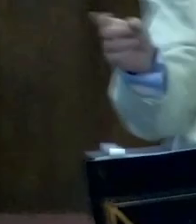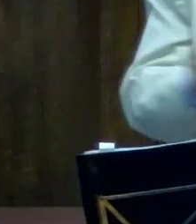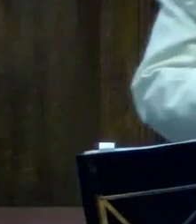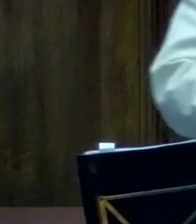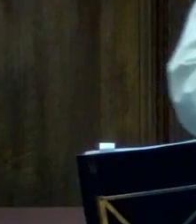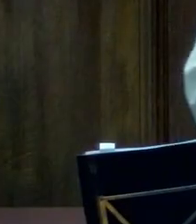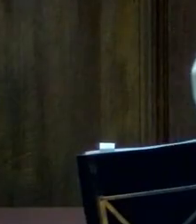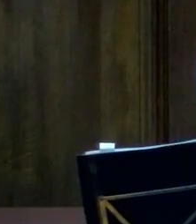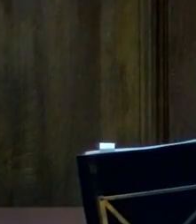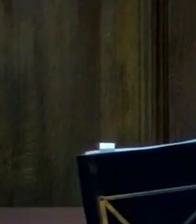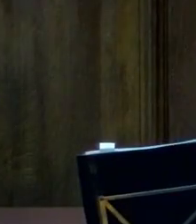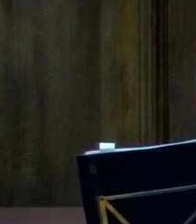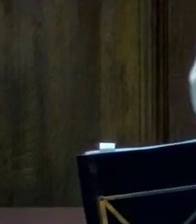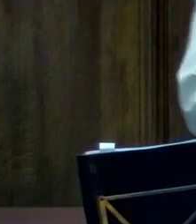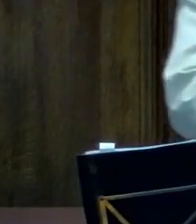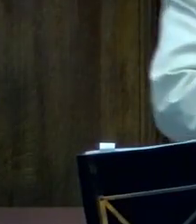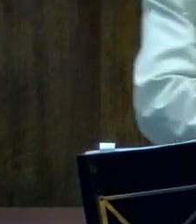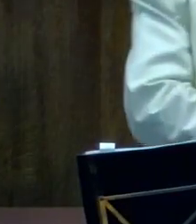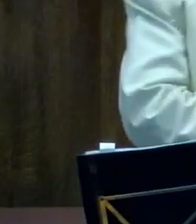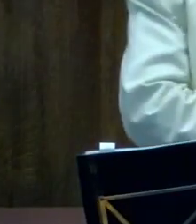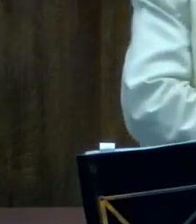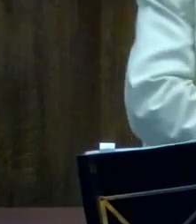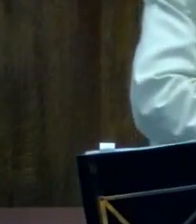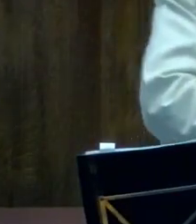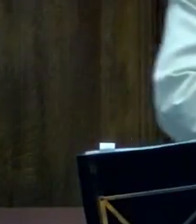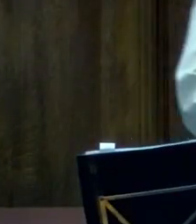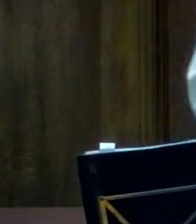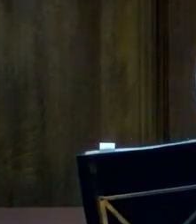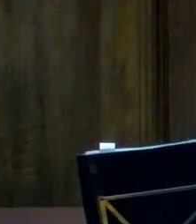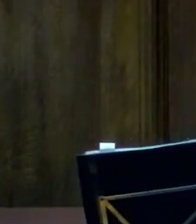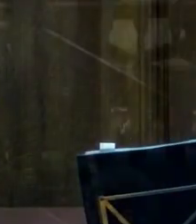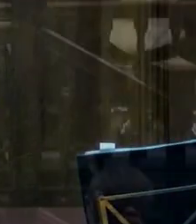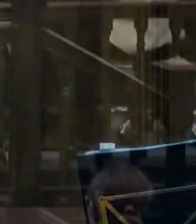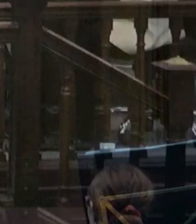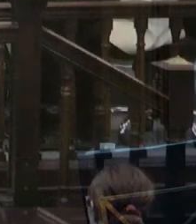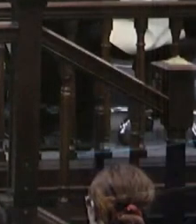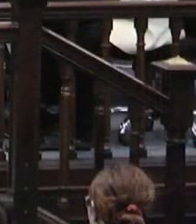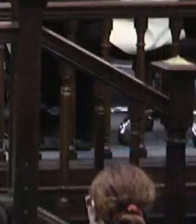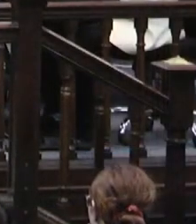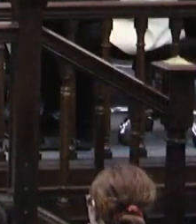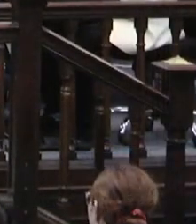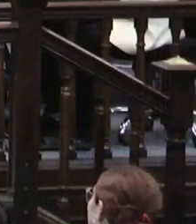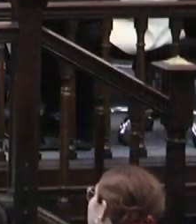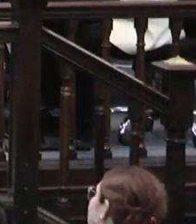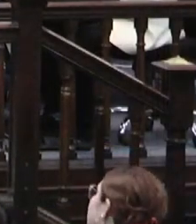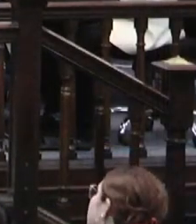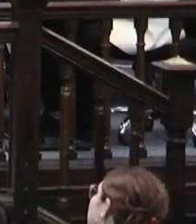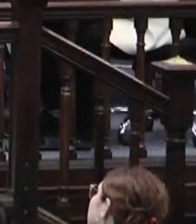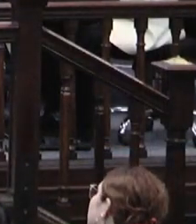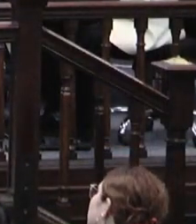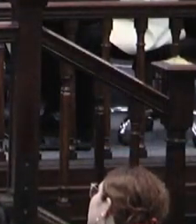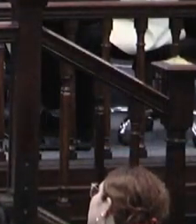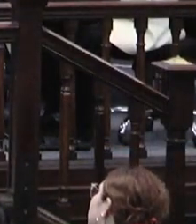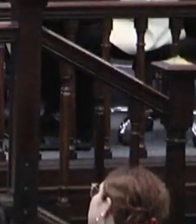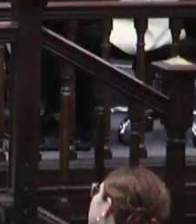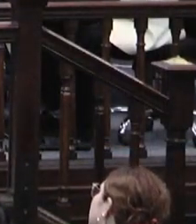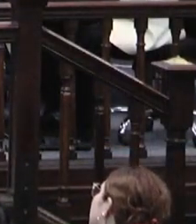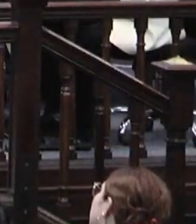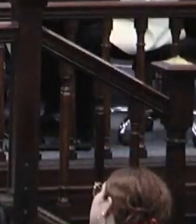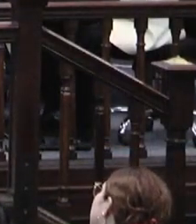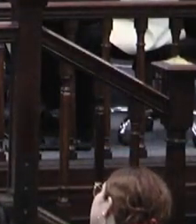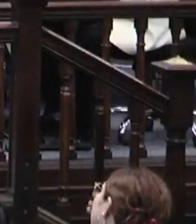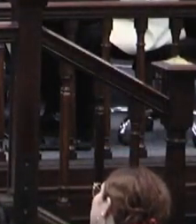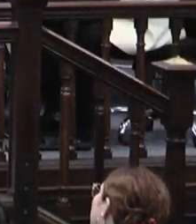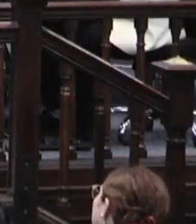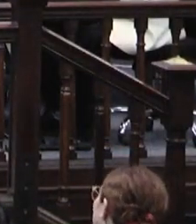Iba a decir nosotros, iba a quedar relegada como decía la primera vez, porque con nosotros esto es por el